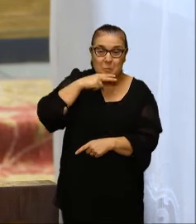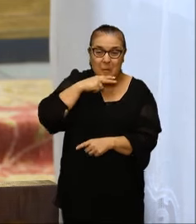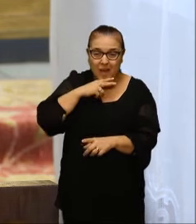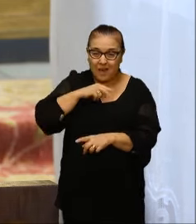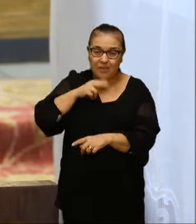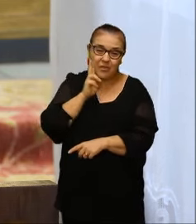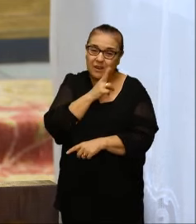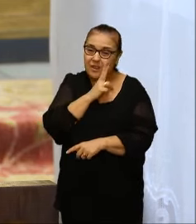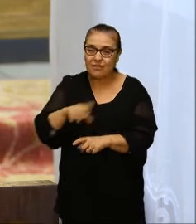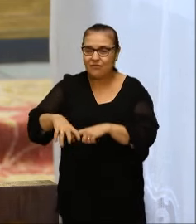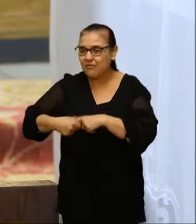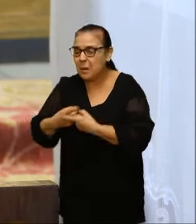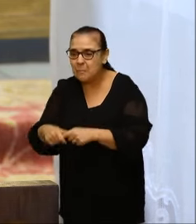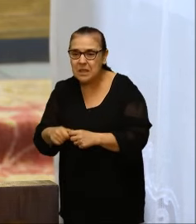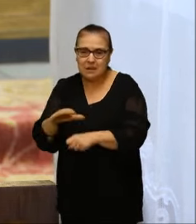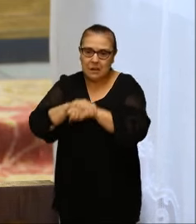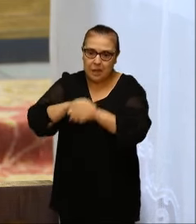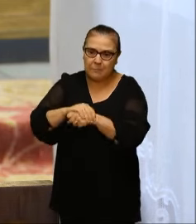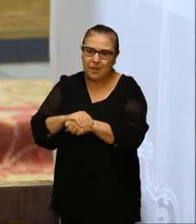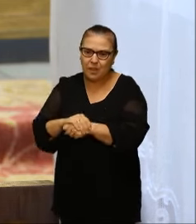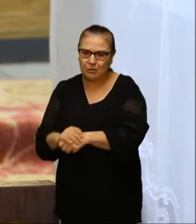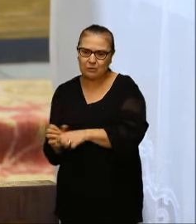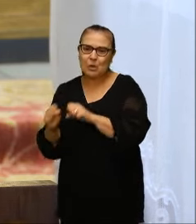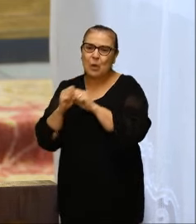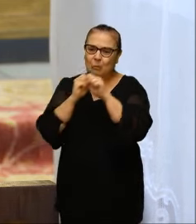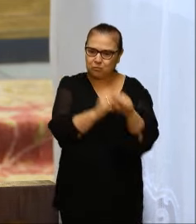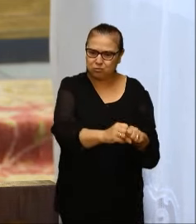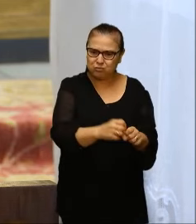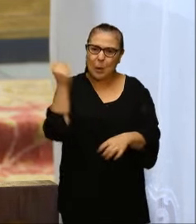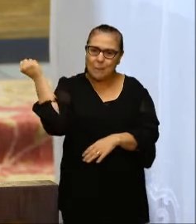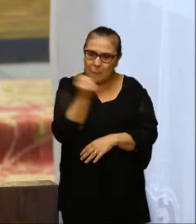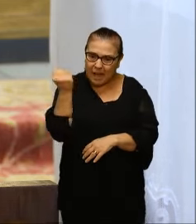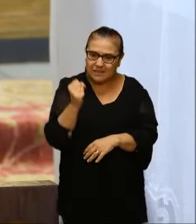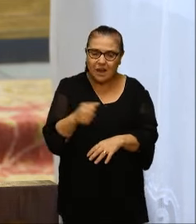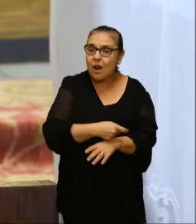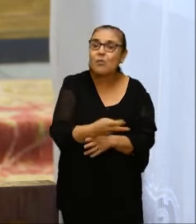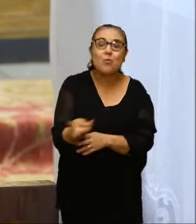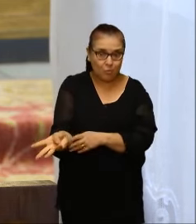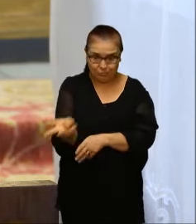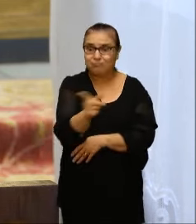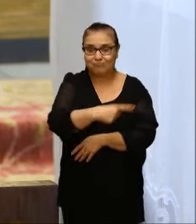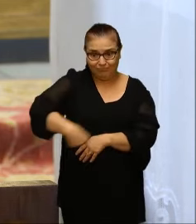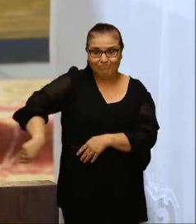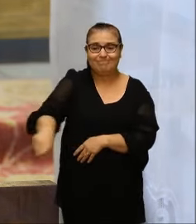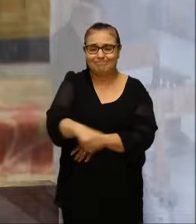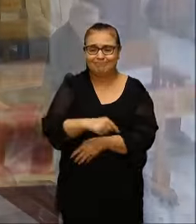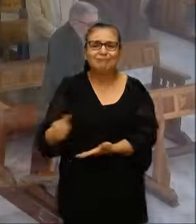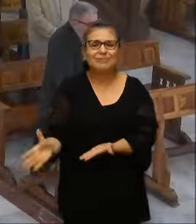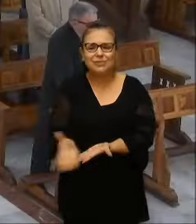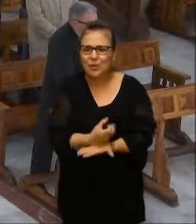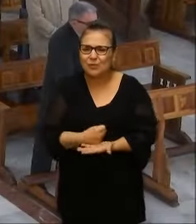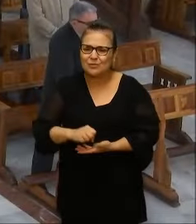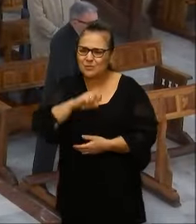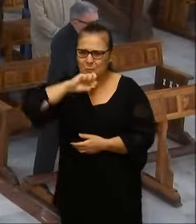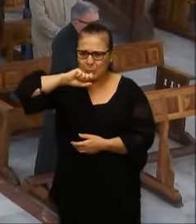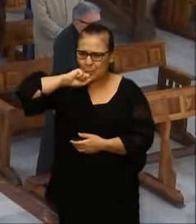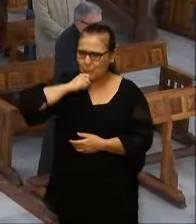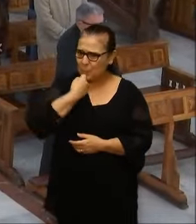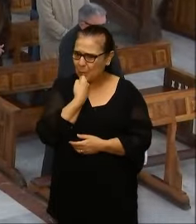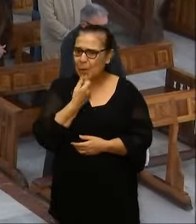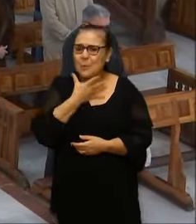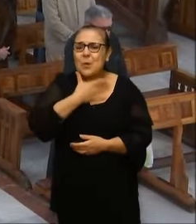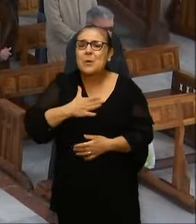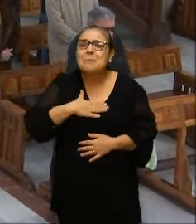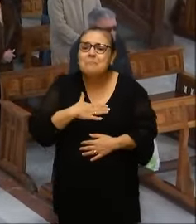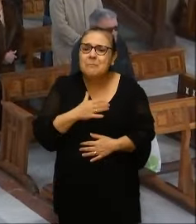parientes y hermanos y amigos os entregarán y matarán a algunos de vosotros, y todos os odiarán a causa de